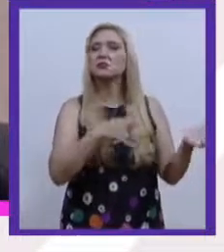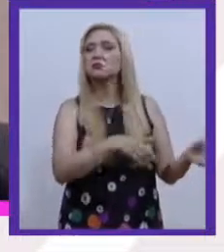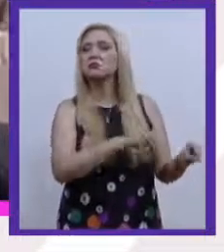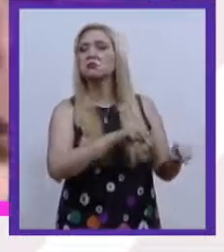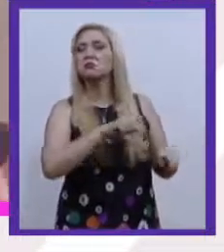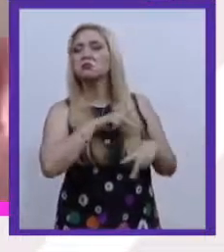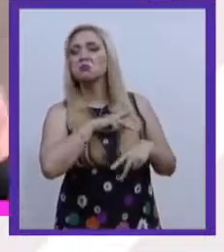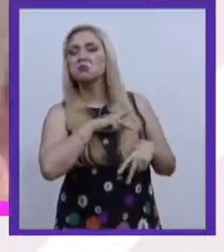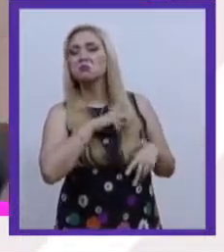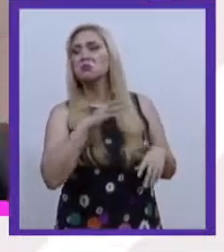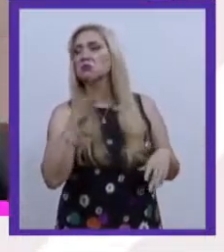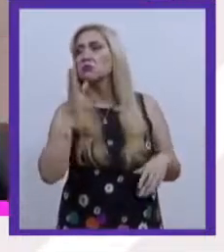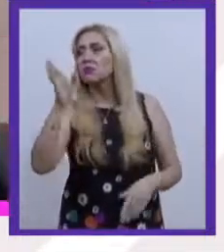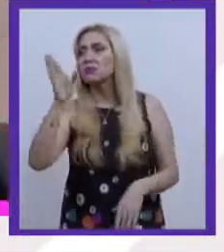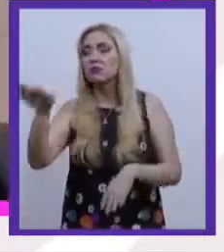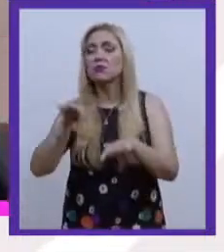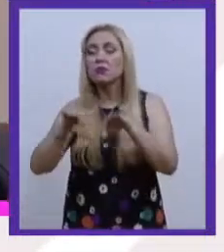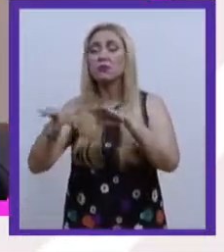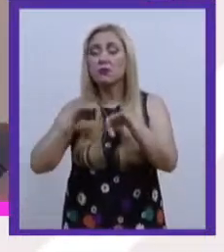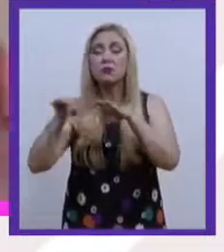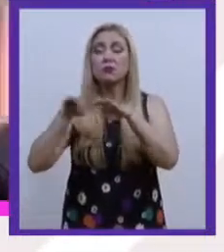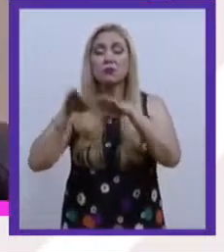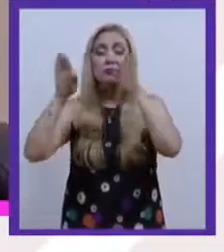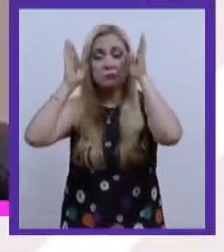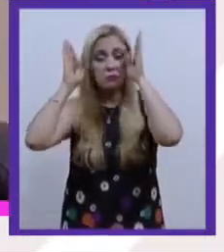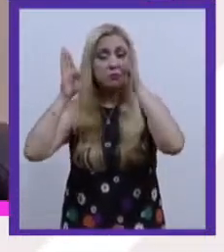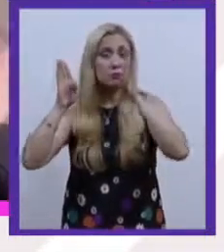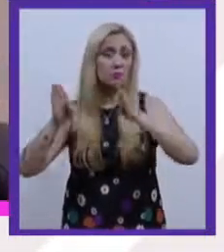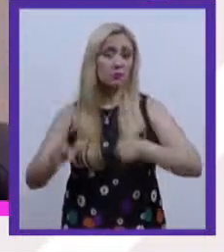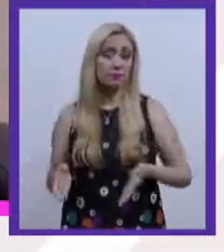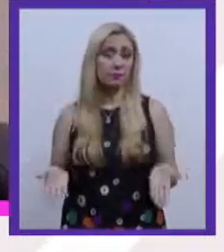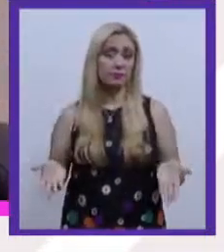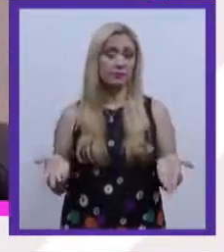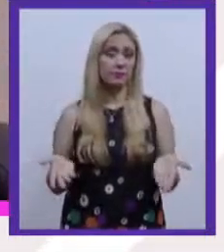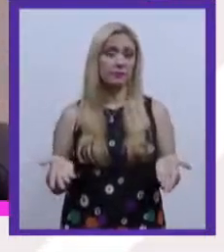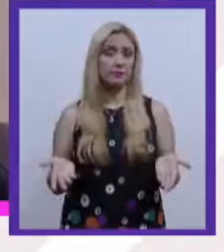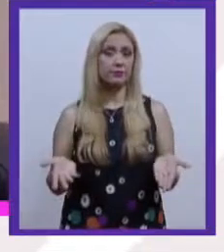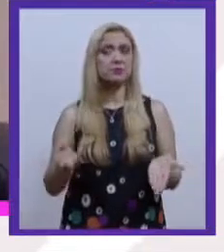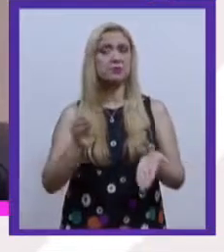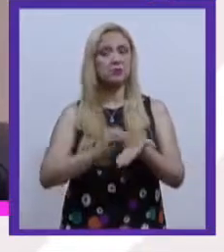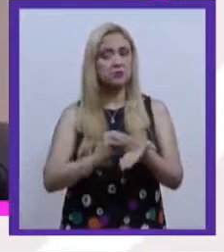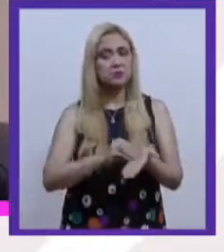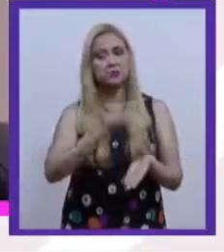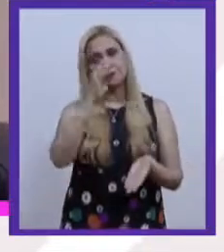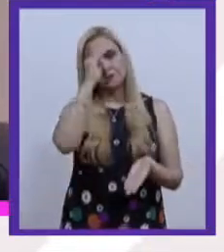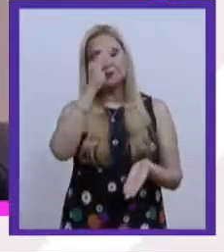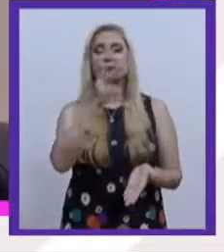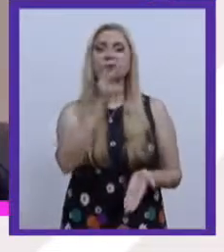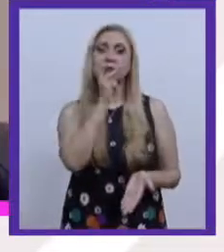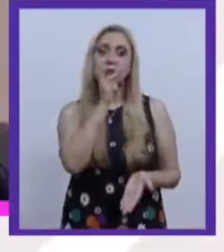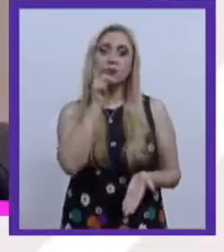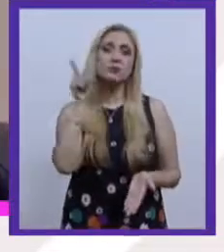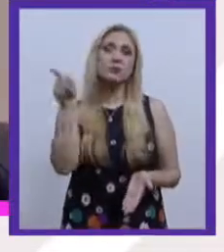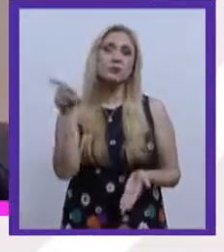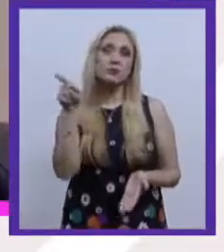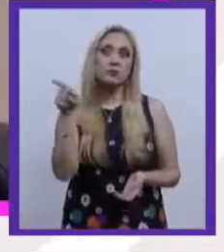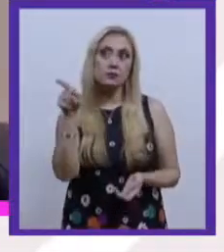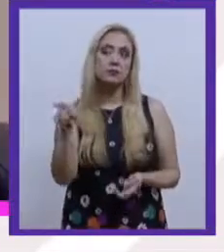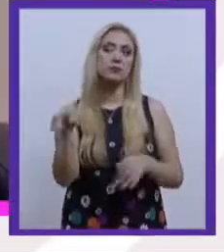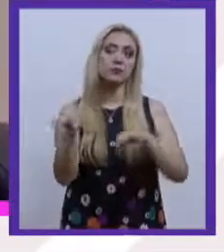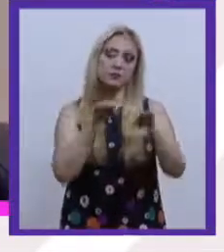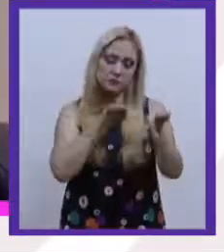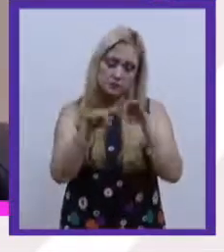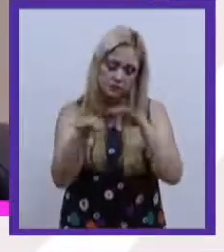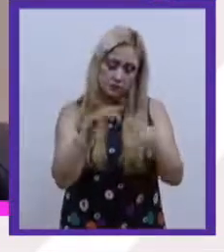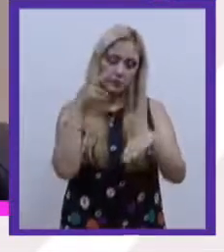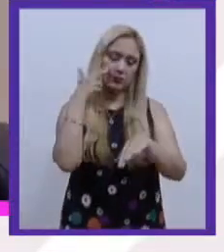natural por el tipo de paternidades que se han construido, ¿no? Todavía sigue privando la idea de que el padre tiene que ser el trabajador,